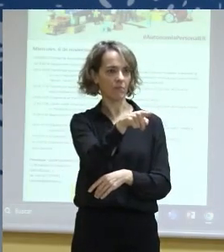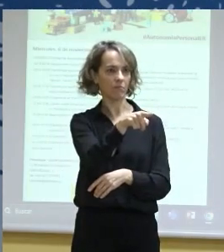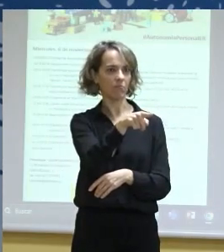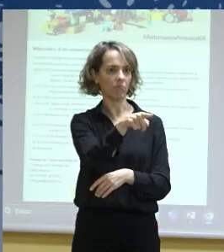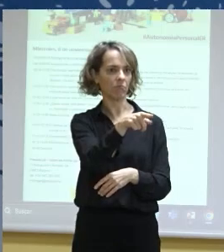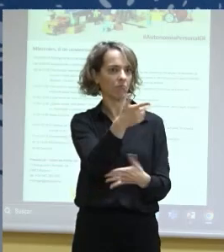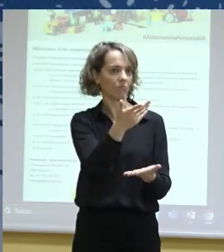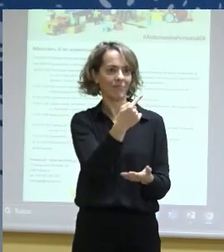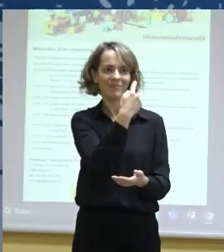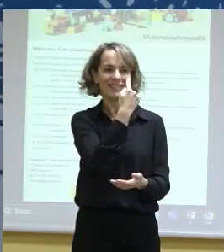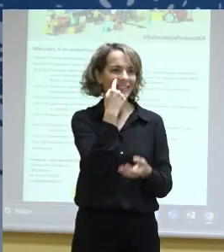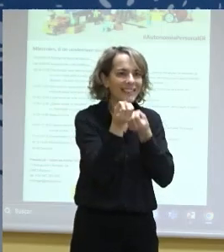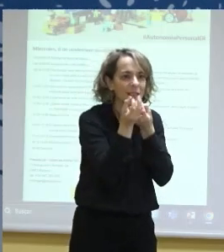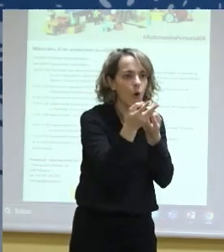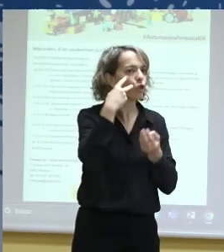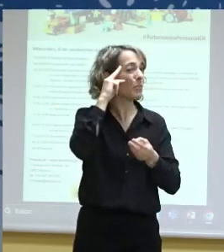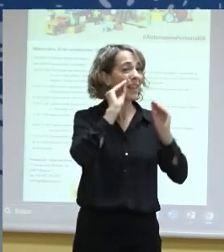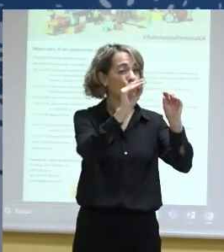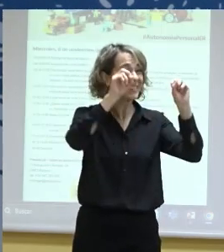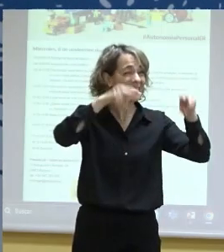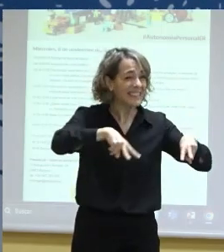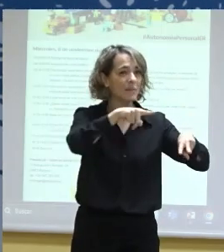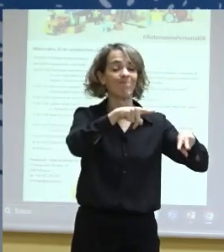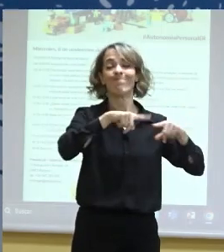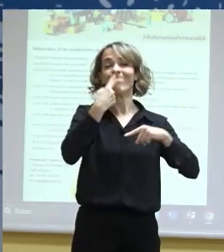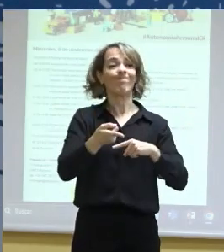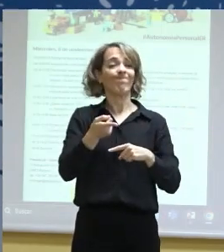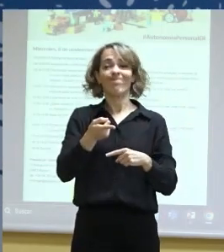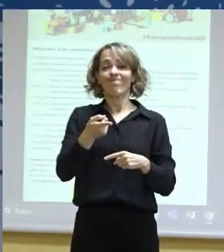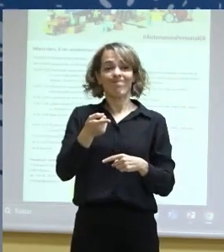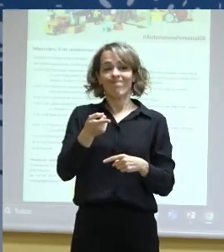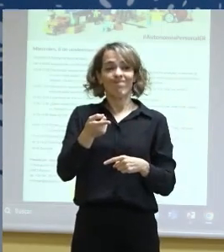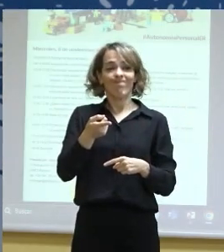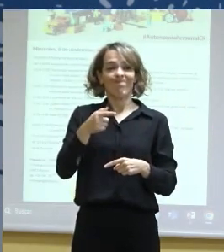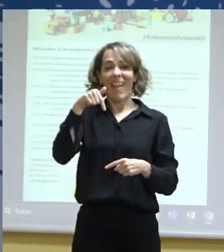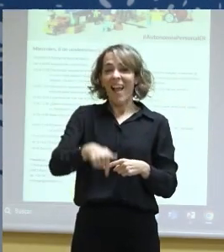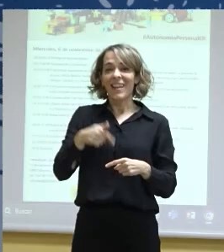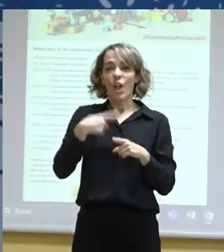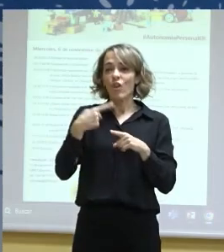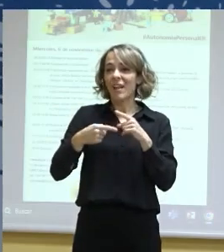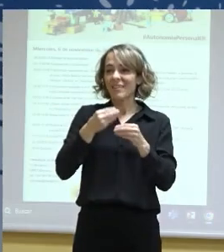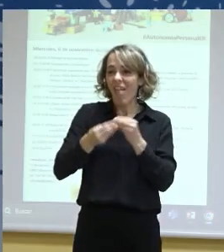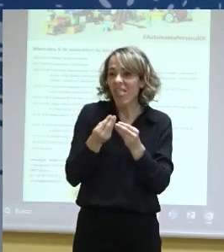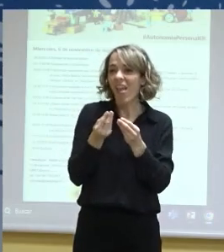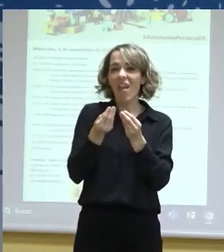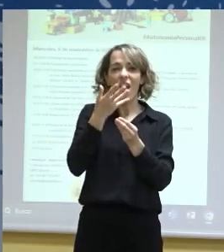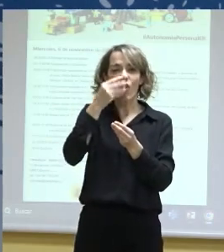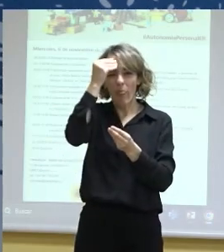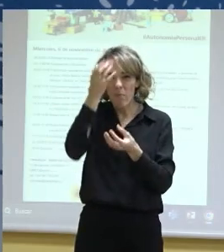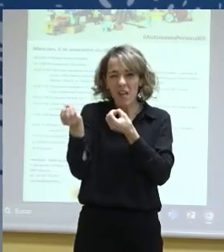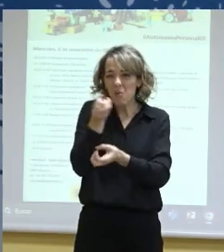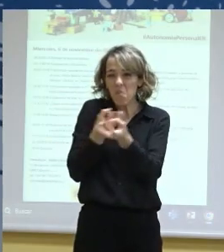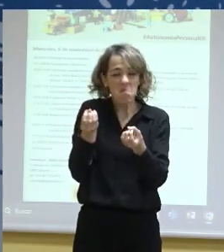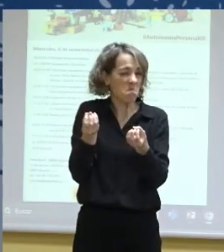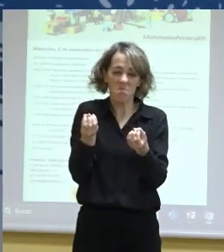Sin su testimonio y sus experiencias sería poco fiable todo lo que podamos hacer y generar de conocimiento.